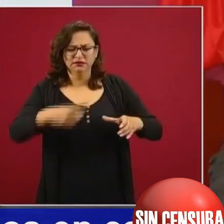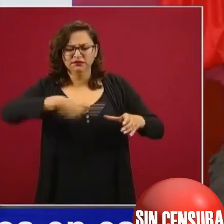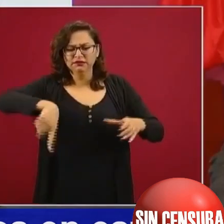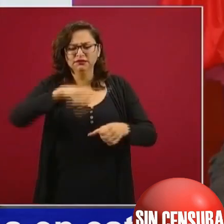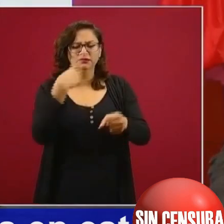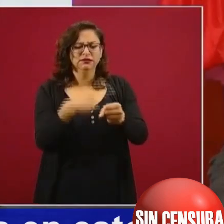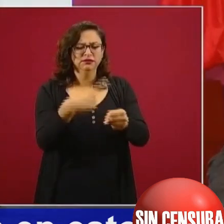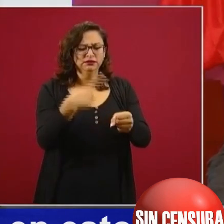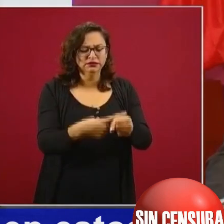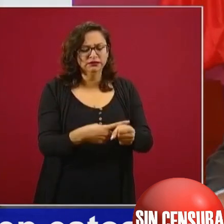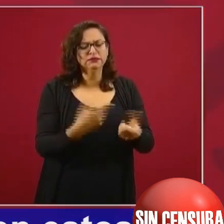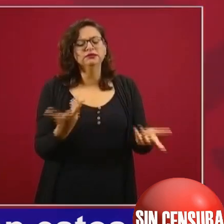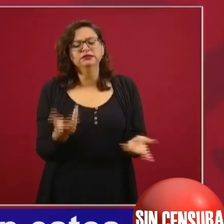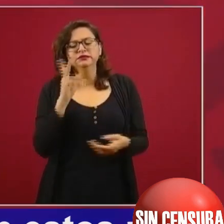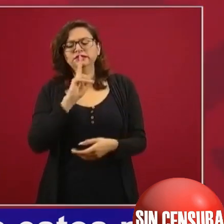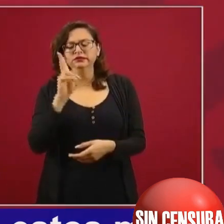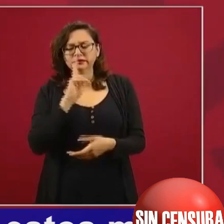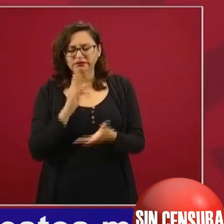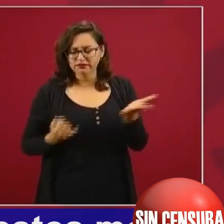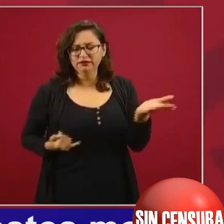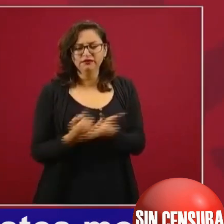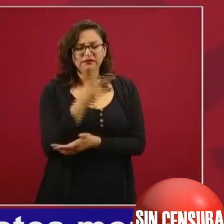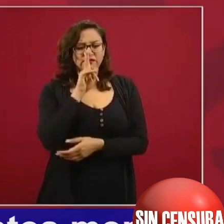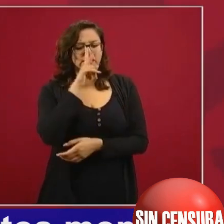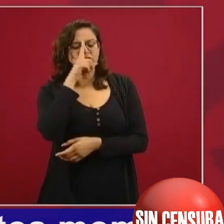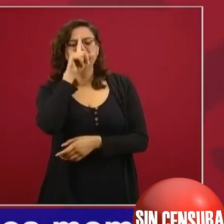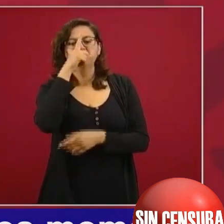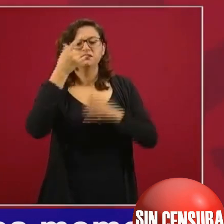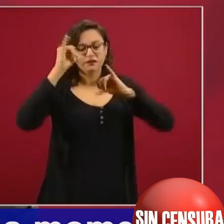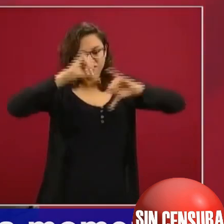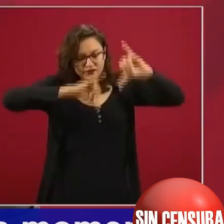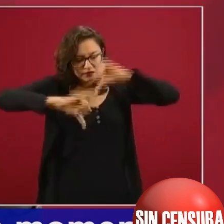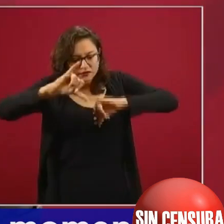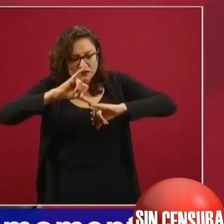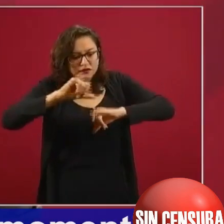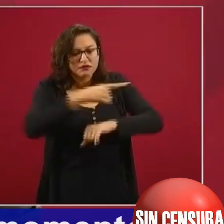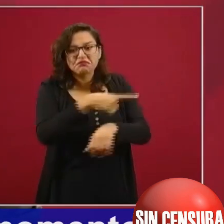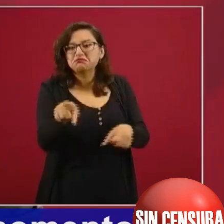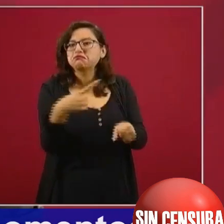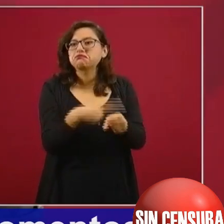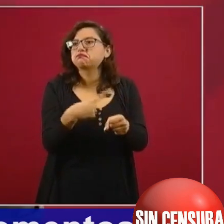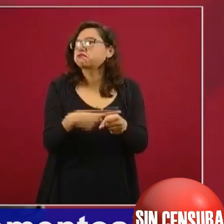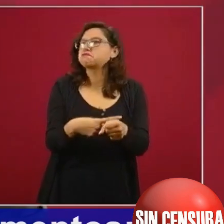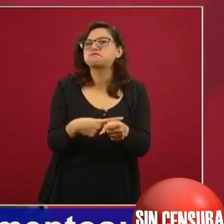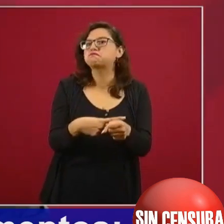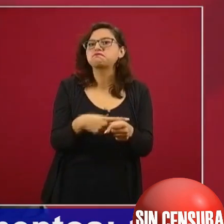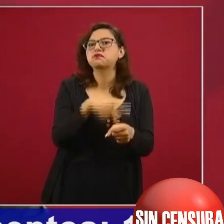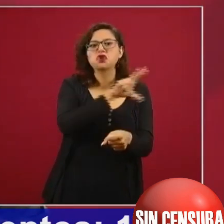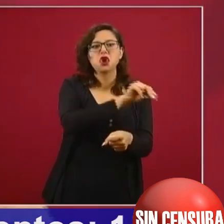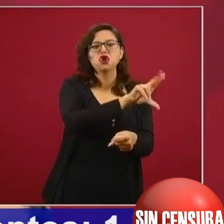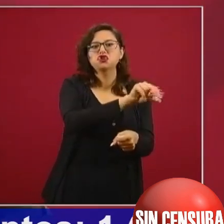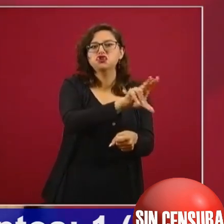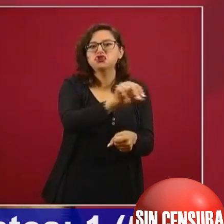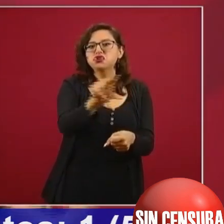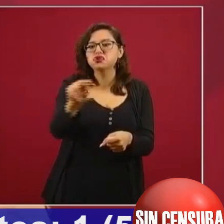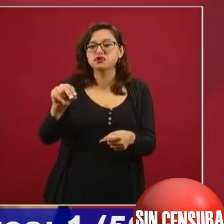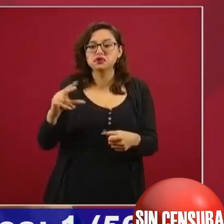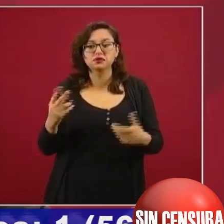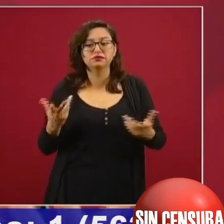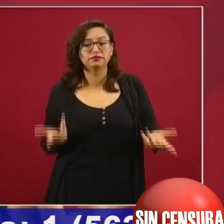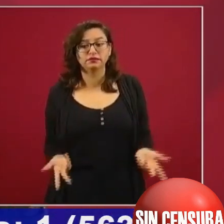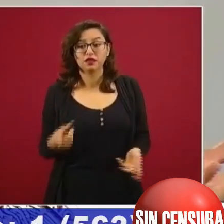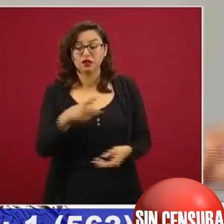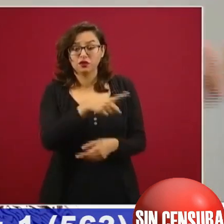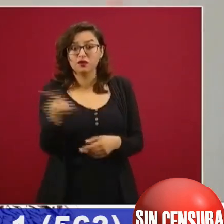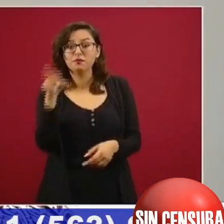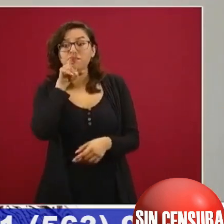decisión aumentamos el número de pruebas. Entonces, en conclusión, no tengan esa inquietud, las pruebas